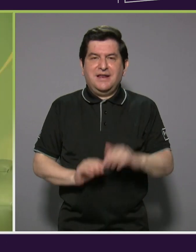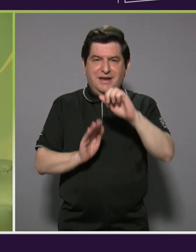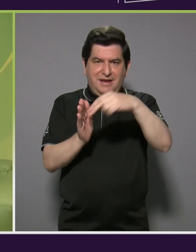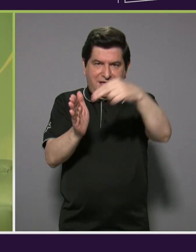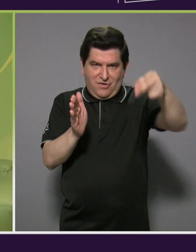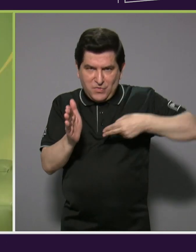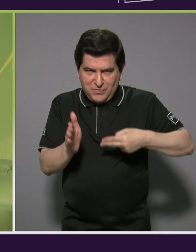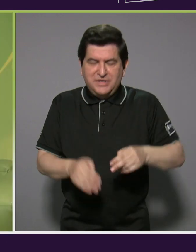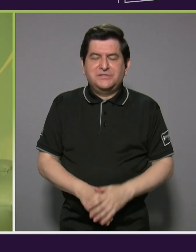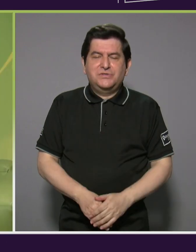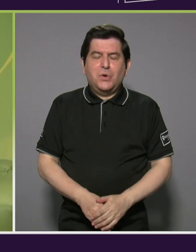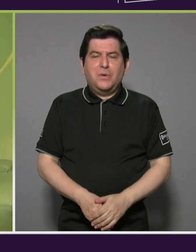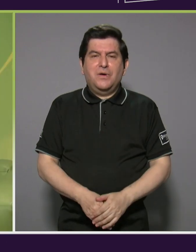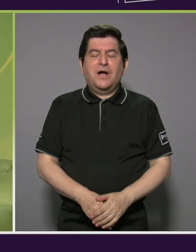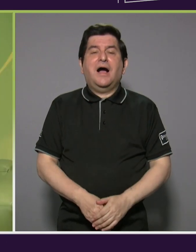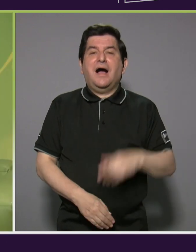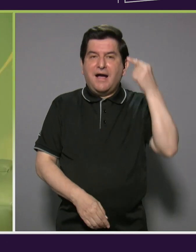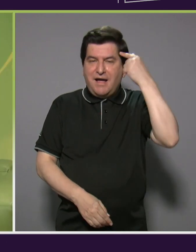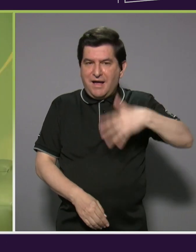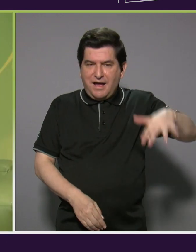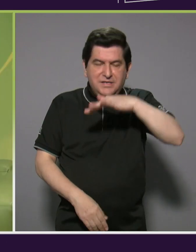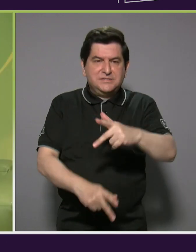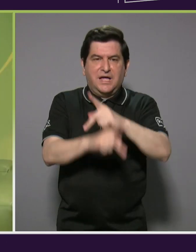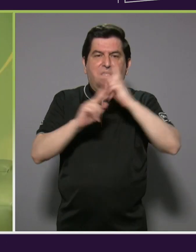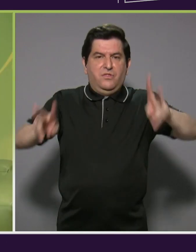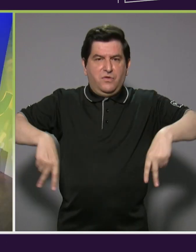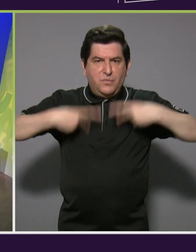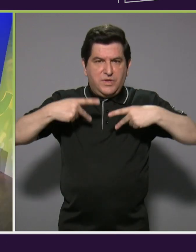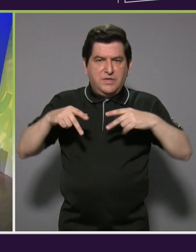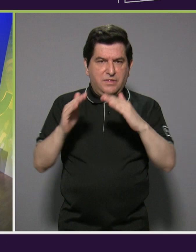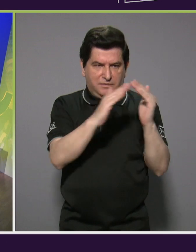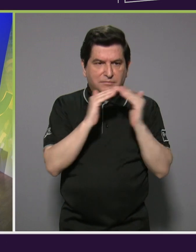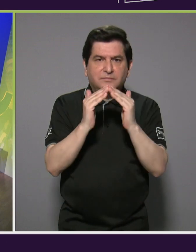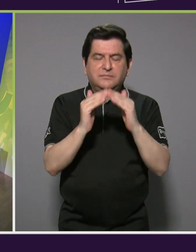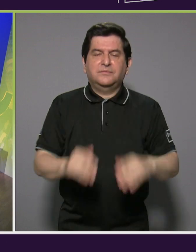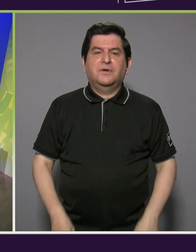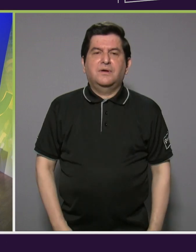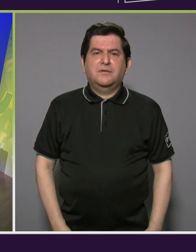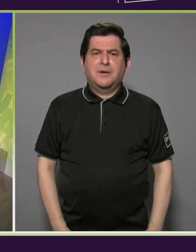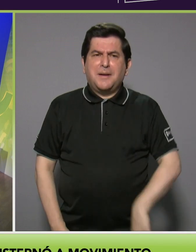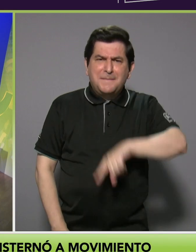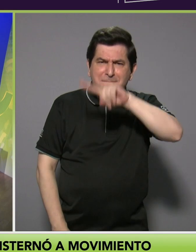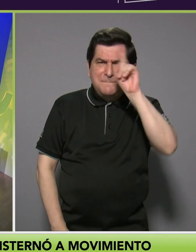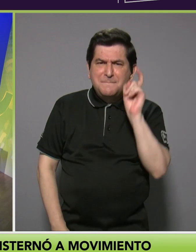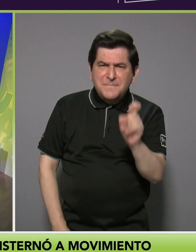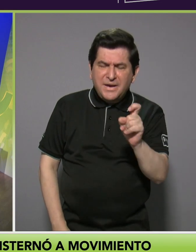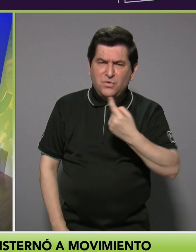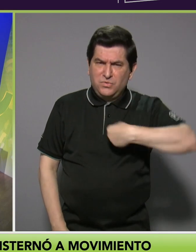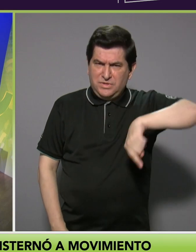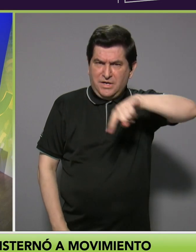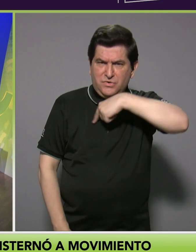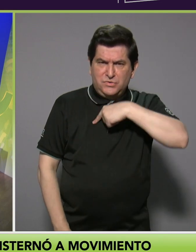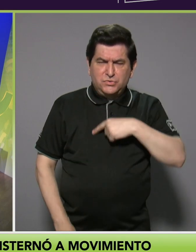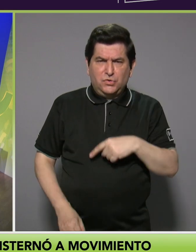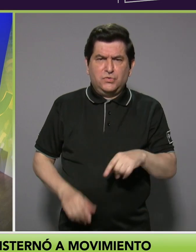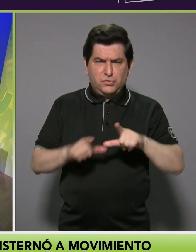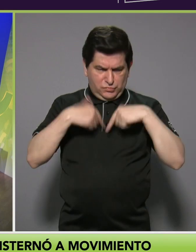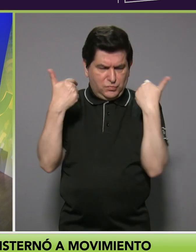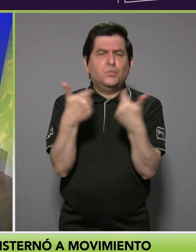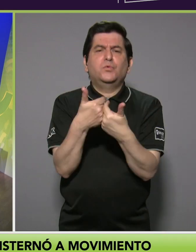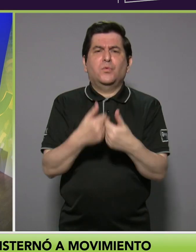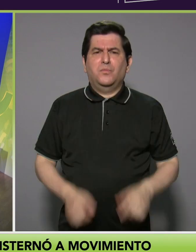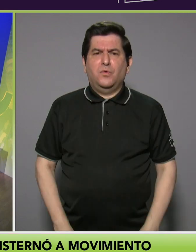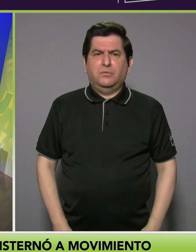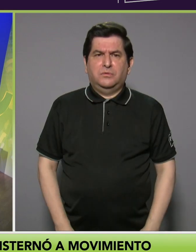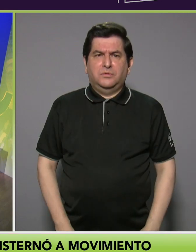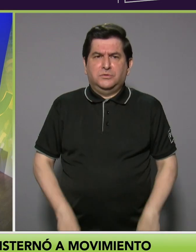que proteger el derecho a la vida de esta población. Entonces nos preguntamos nosotros como movimiento, ¿cómo puede ser posible